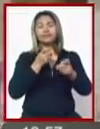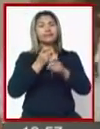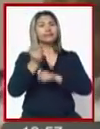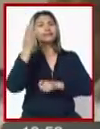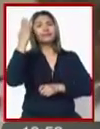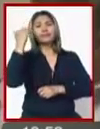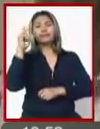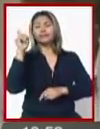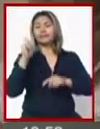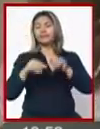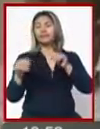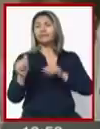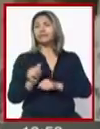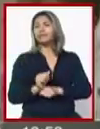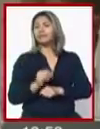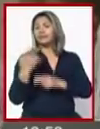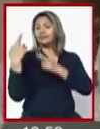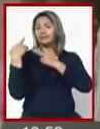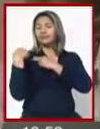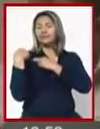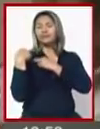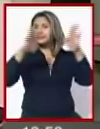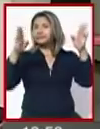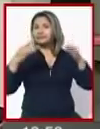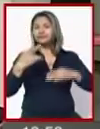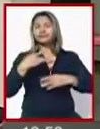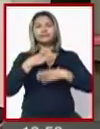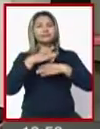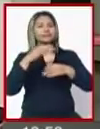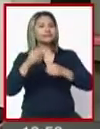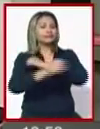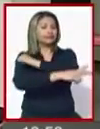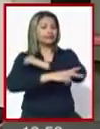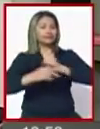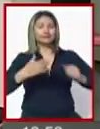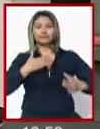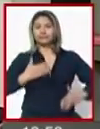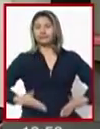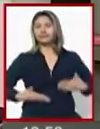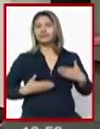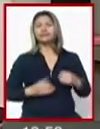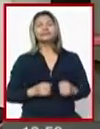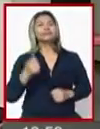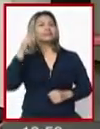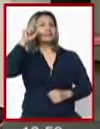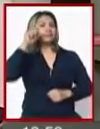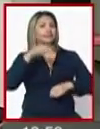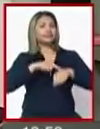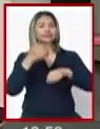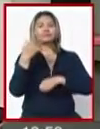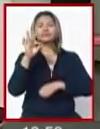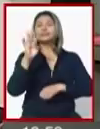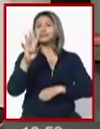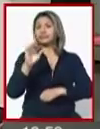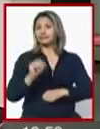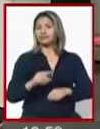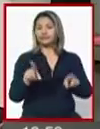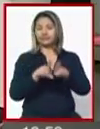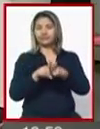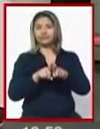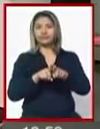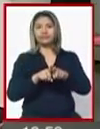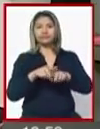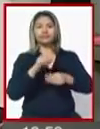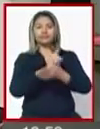afectado porque no puede ocuparse de sus responsabilidades en la alcaldía. Con mi vida, esta producción turca que llega a las 19:40. Así es, Caterina, pero también